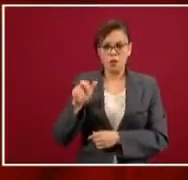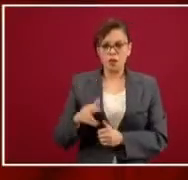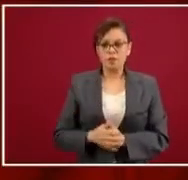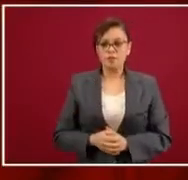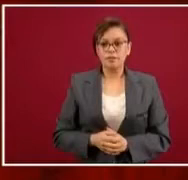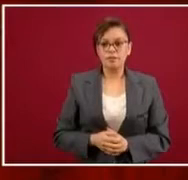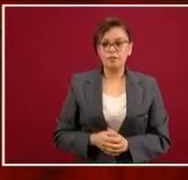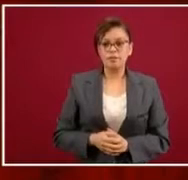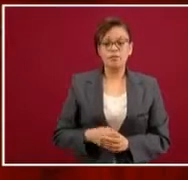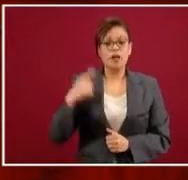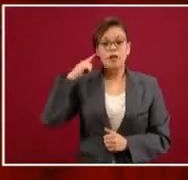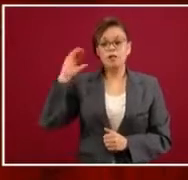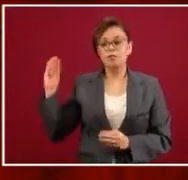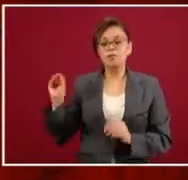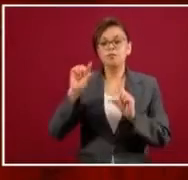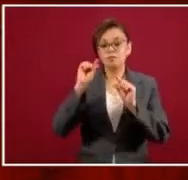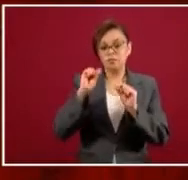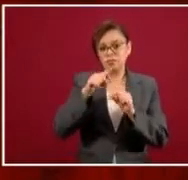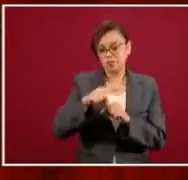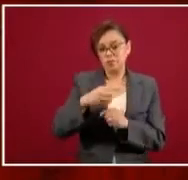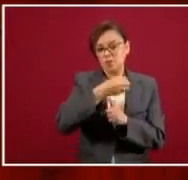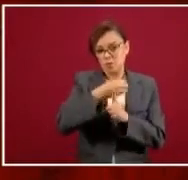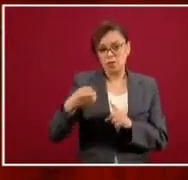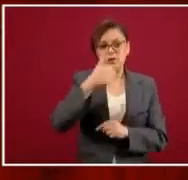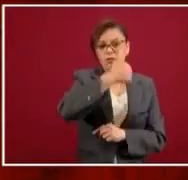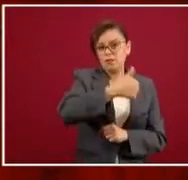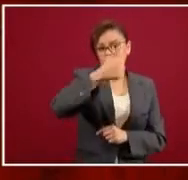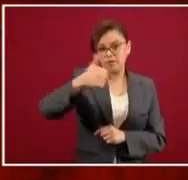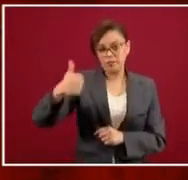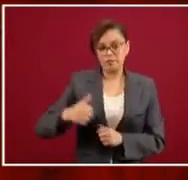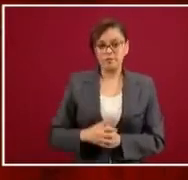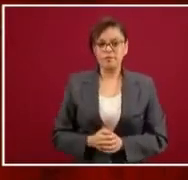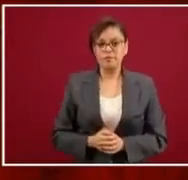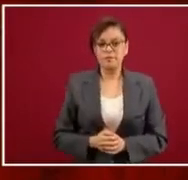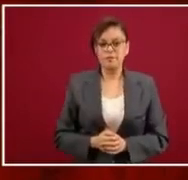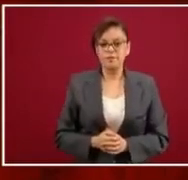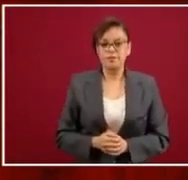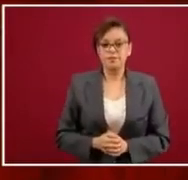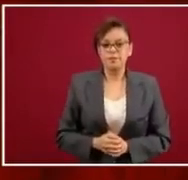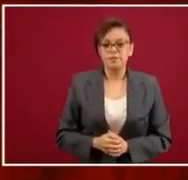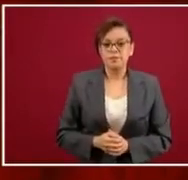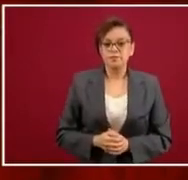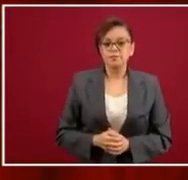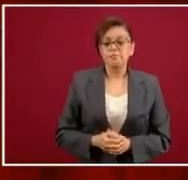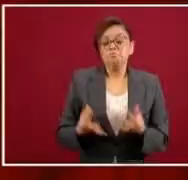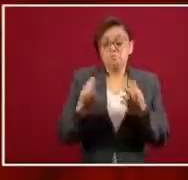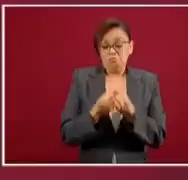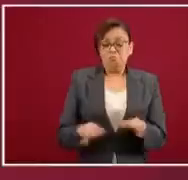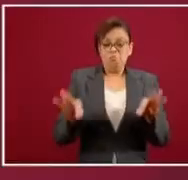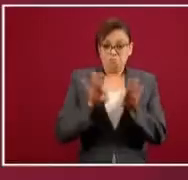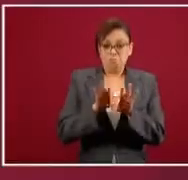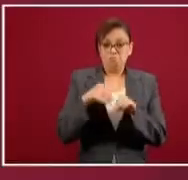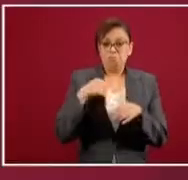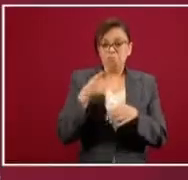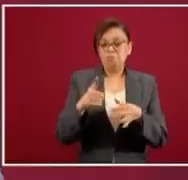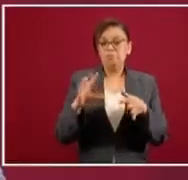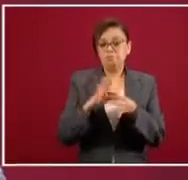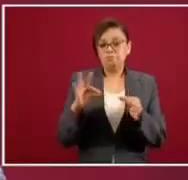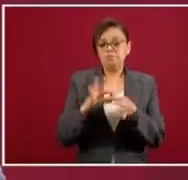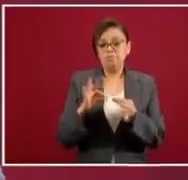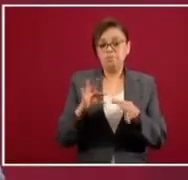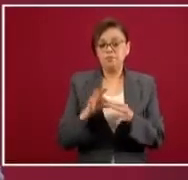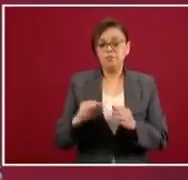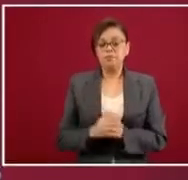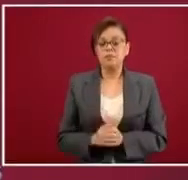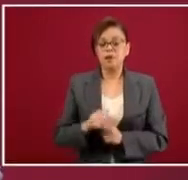No nos saltemos, vamos en orden. Cada quien su turno. Para comentar, es muy importante comentar que si bien es cierto en